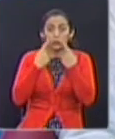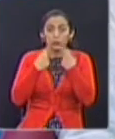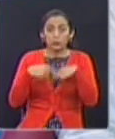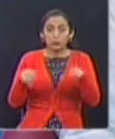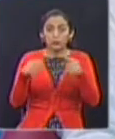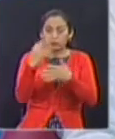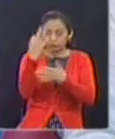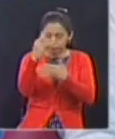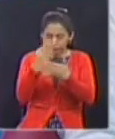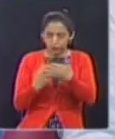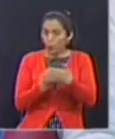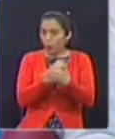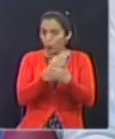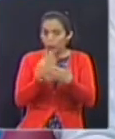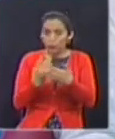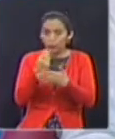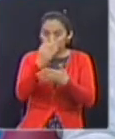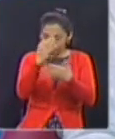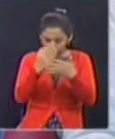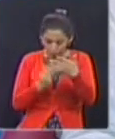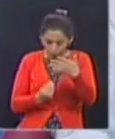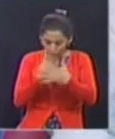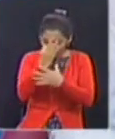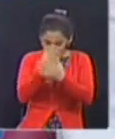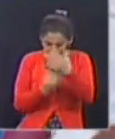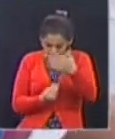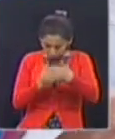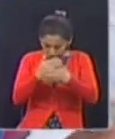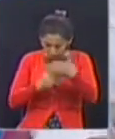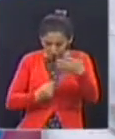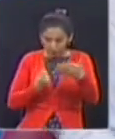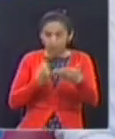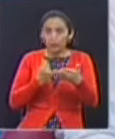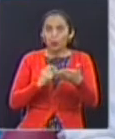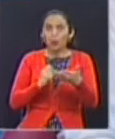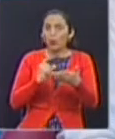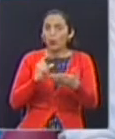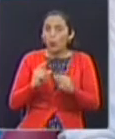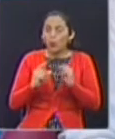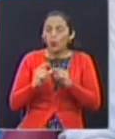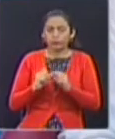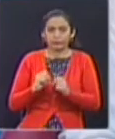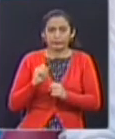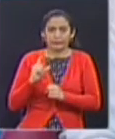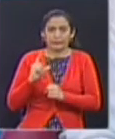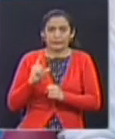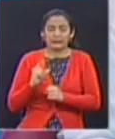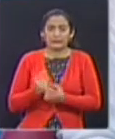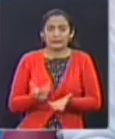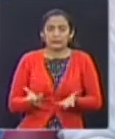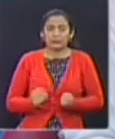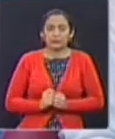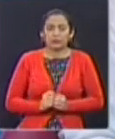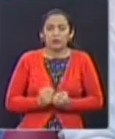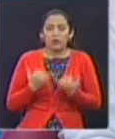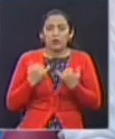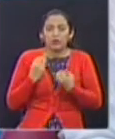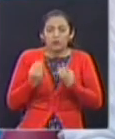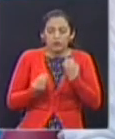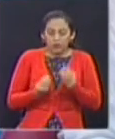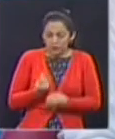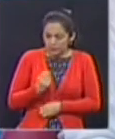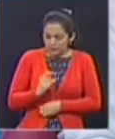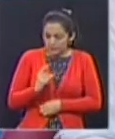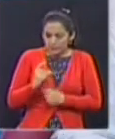que va a tener que cubrir o la situación que va a tener que cubrir el gobierno es de